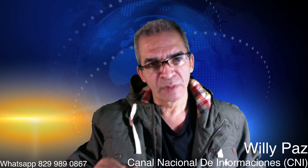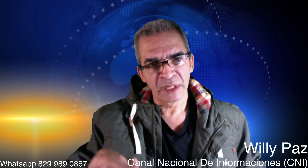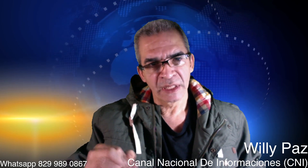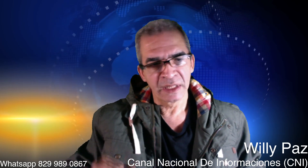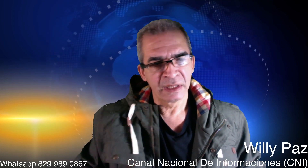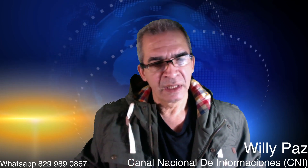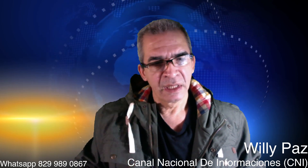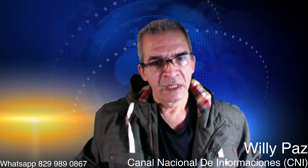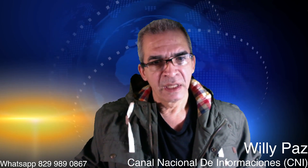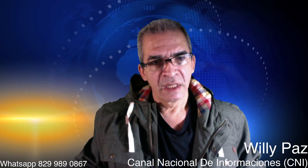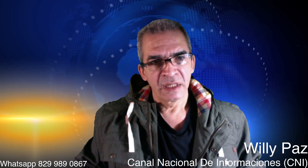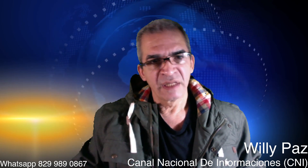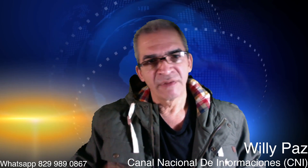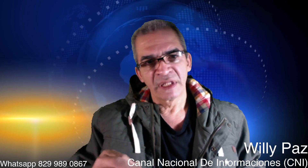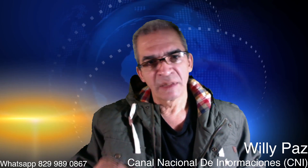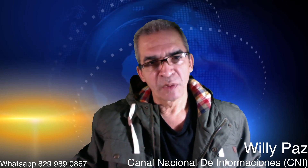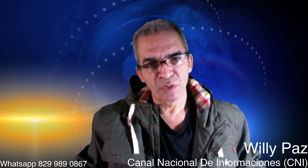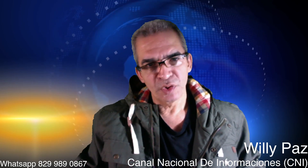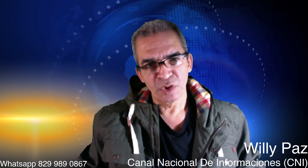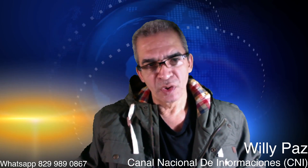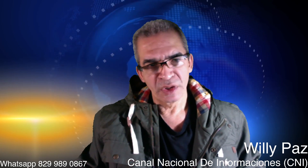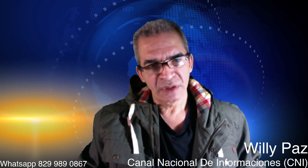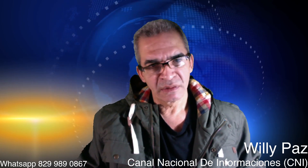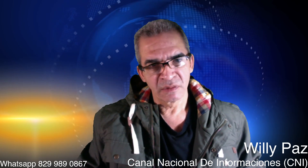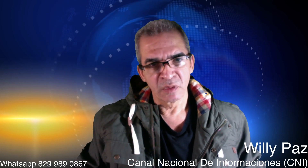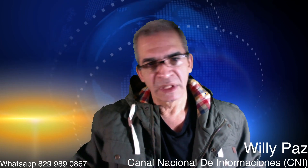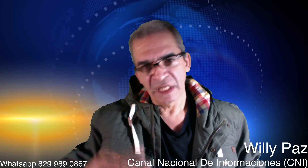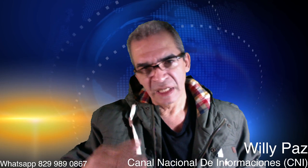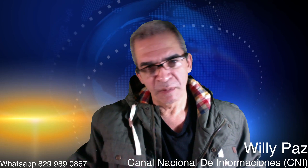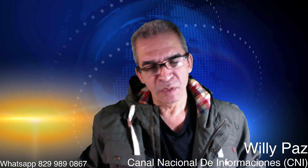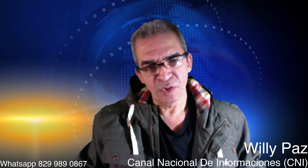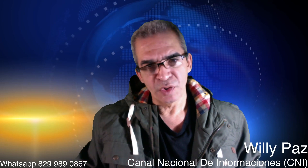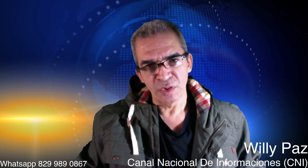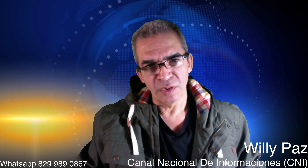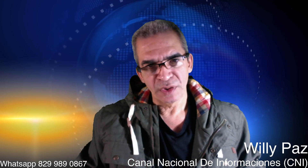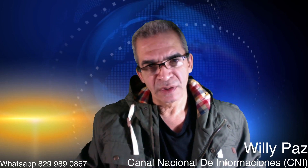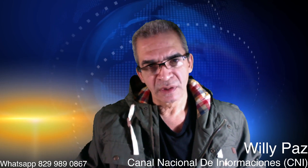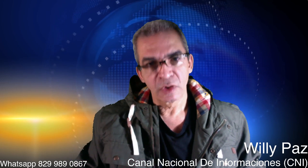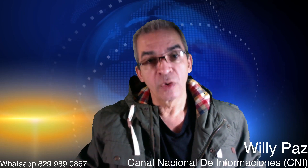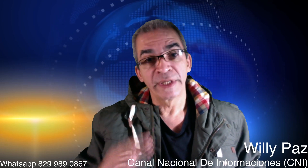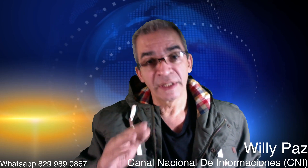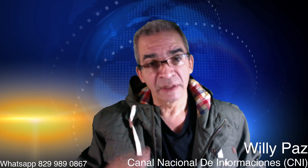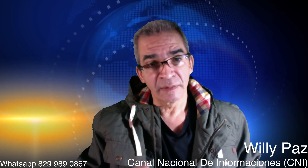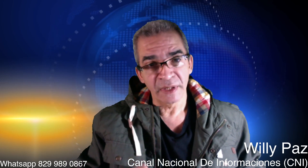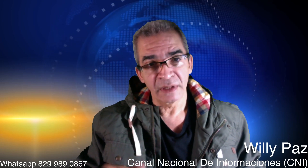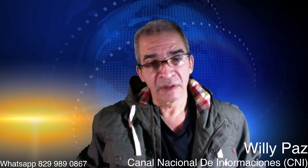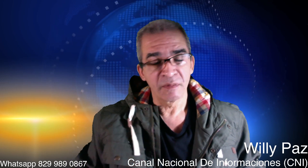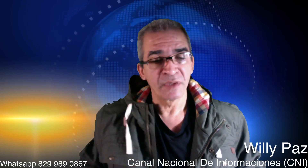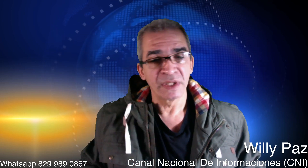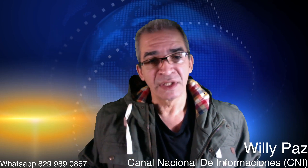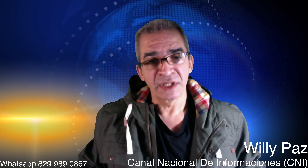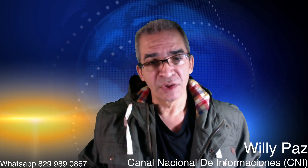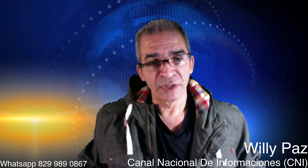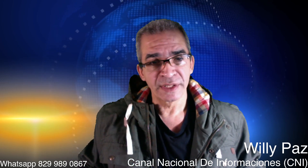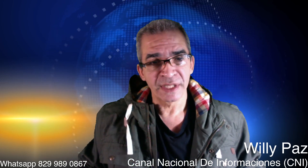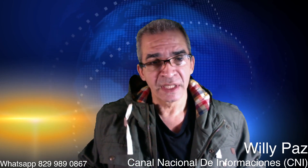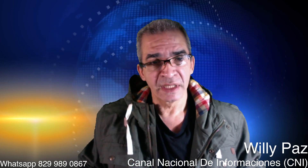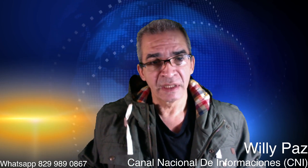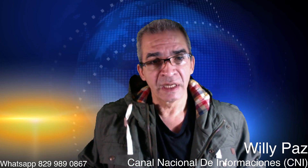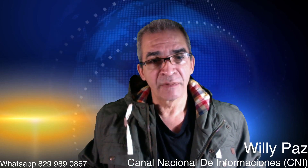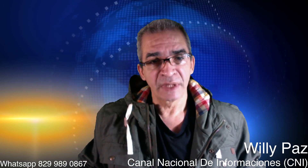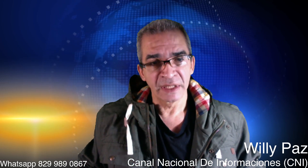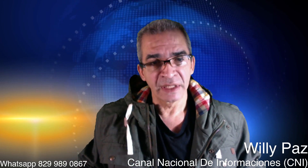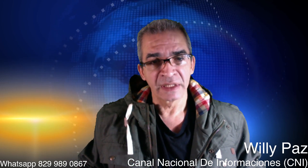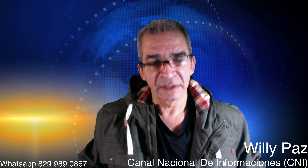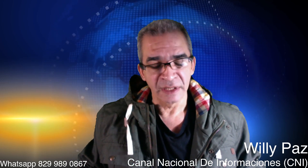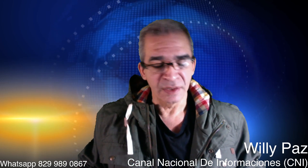pulso para defender posiciones o atacar posiciones coherentemente. Mis felicitaciones